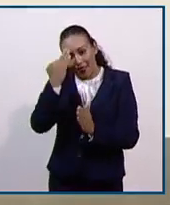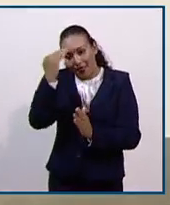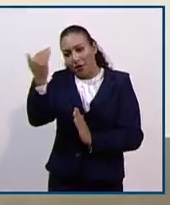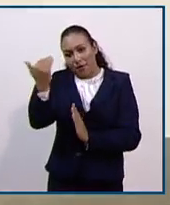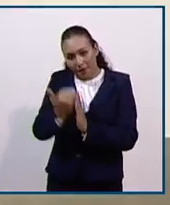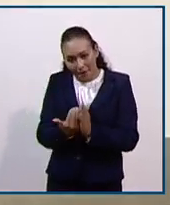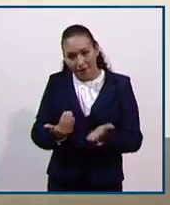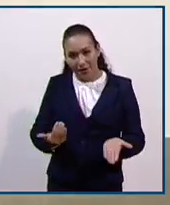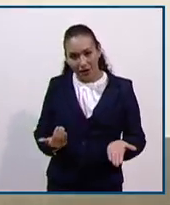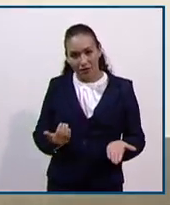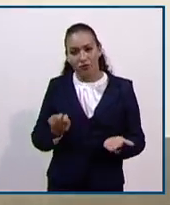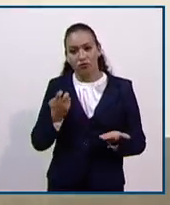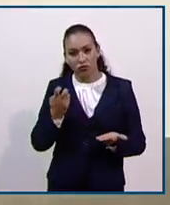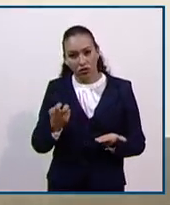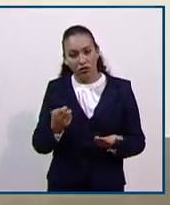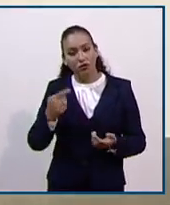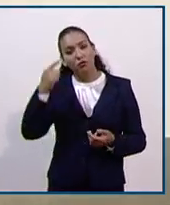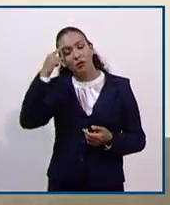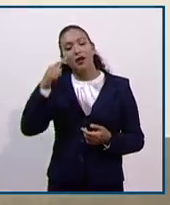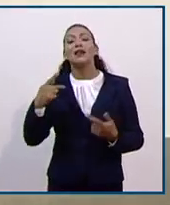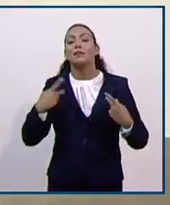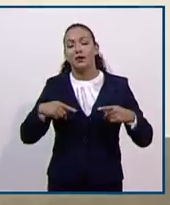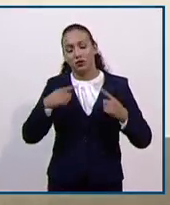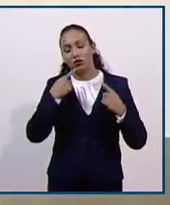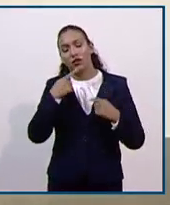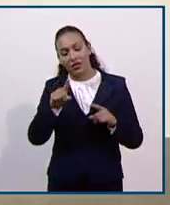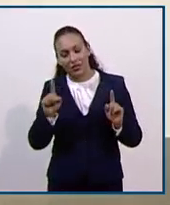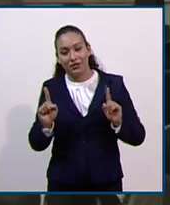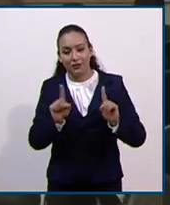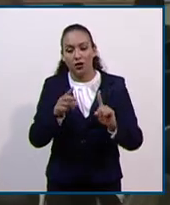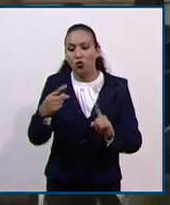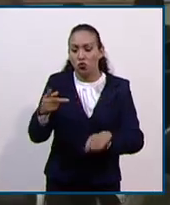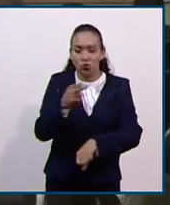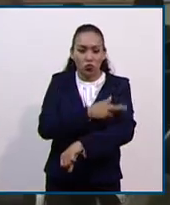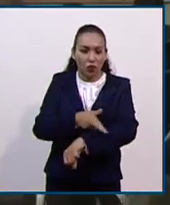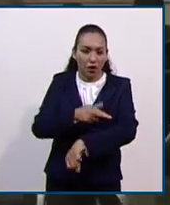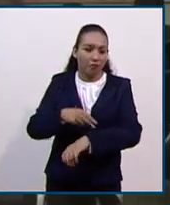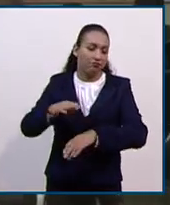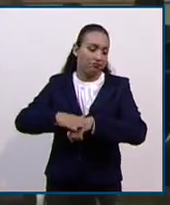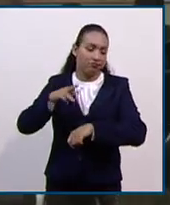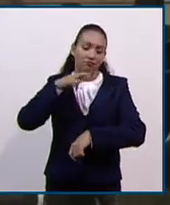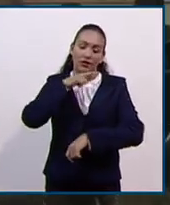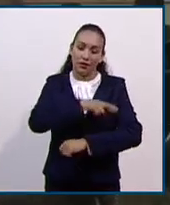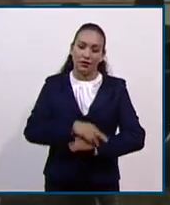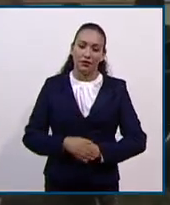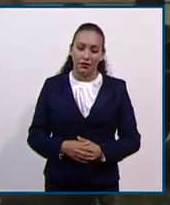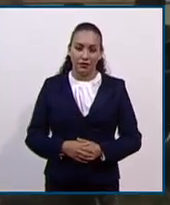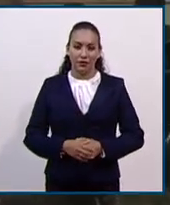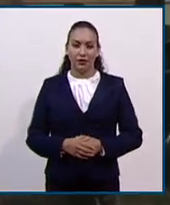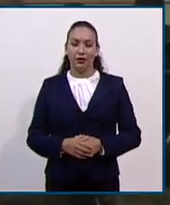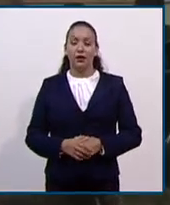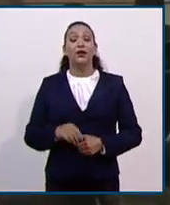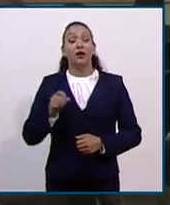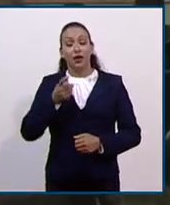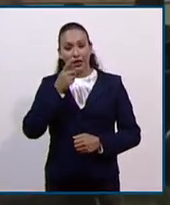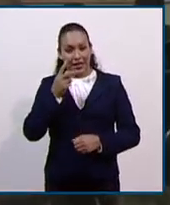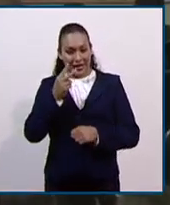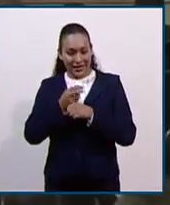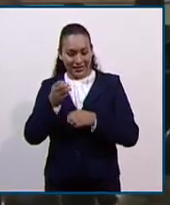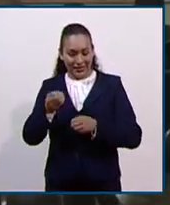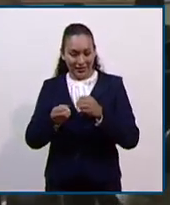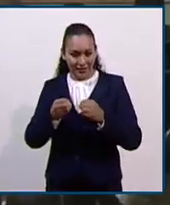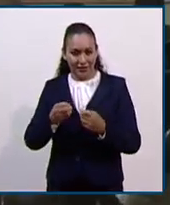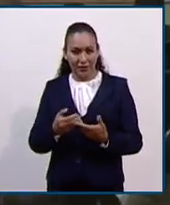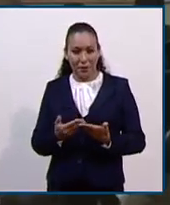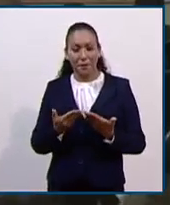tiempo para las partes en estos procedimientos. Recordó algunos criterios de la segunda sala que garantizan la